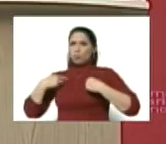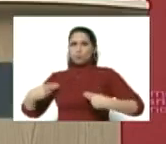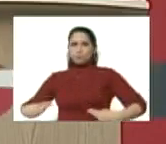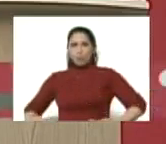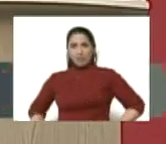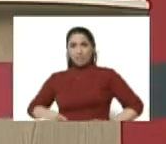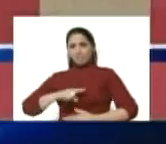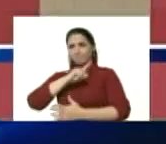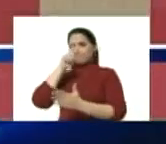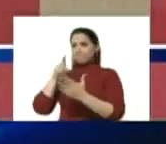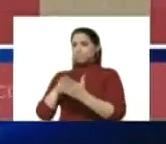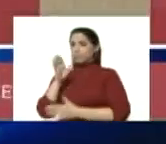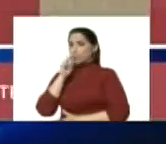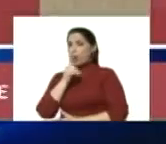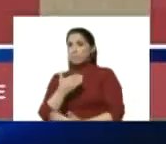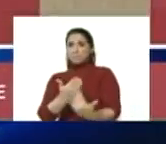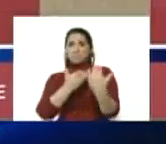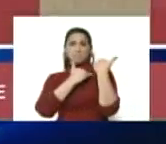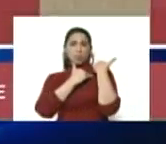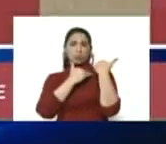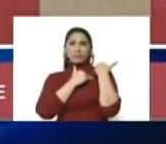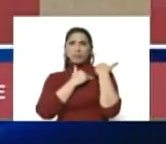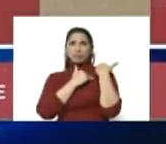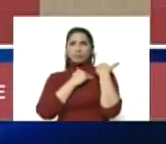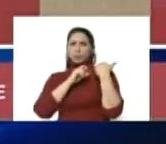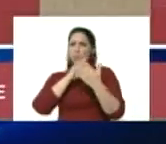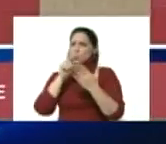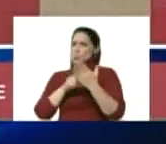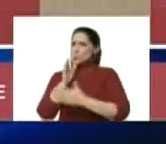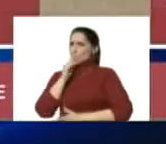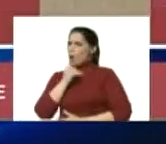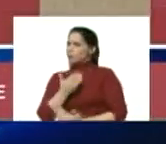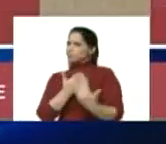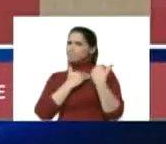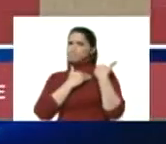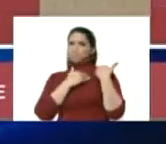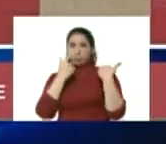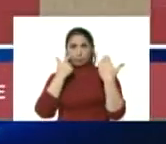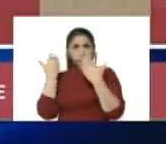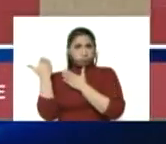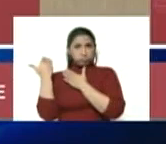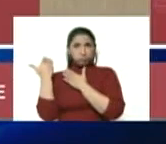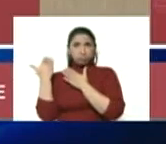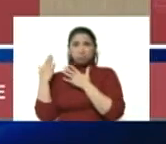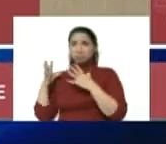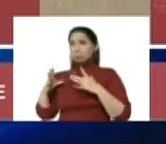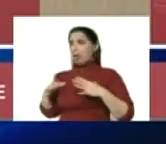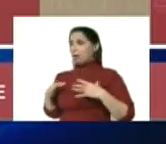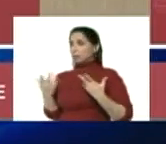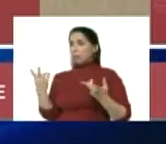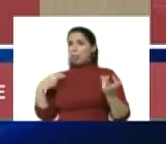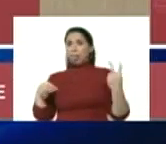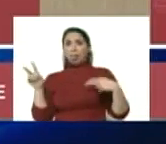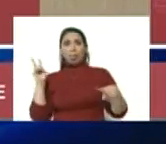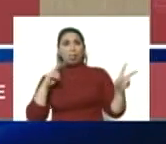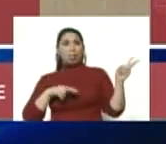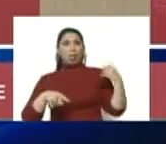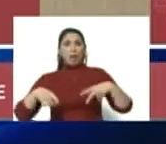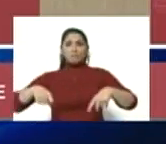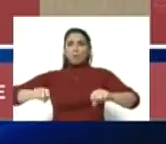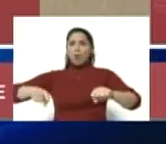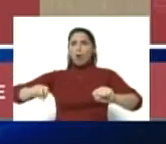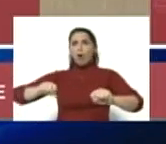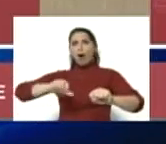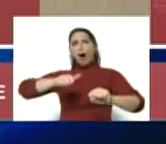de absoluta irresponsabilidad, completa irresponsabilidad. Allí lo ven de vacaciones en una moto de